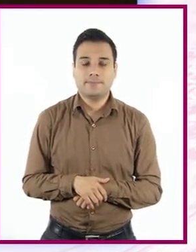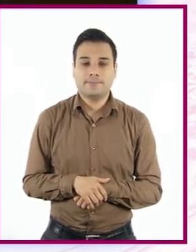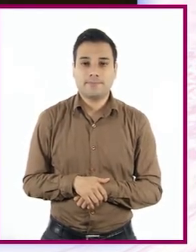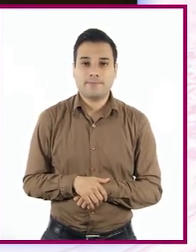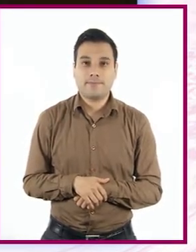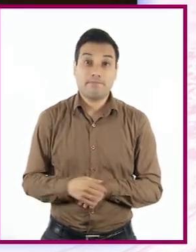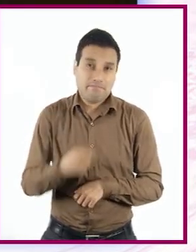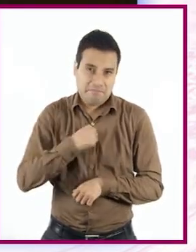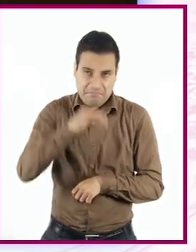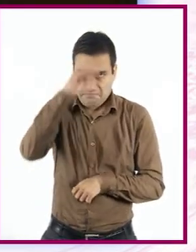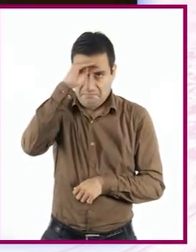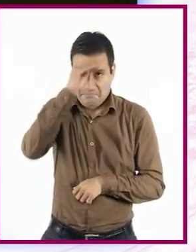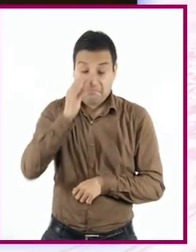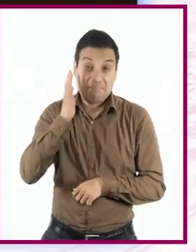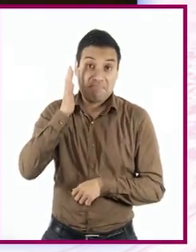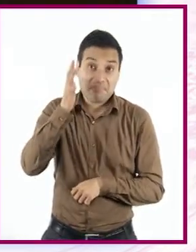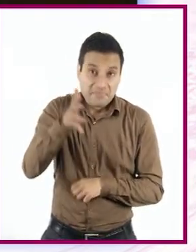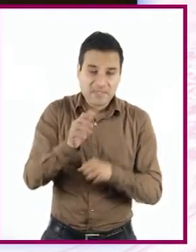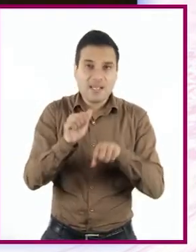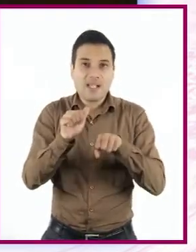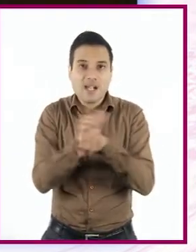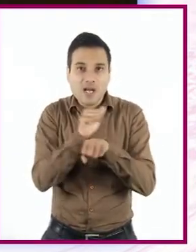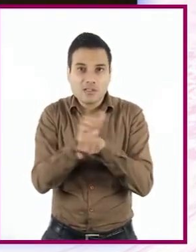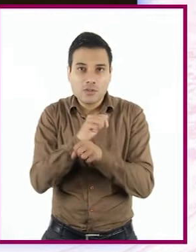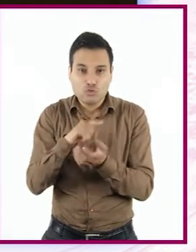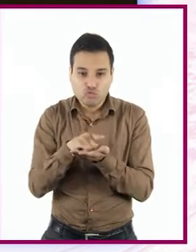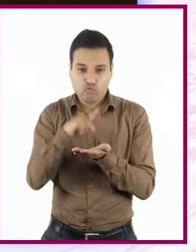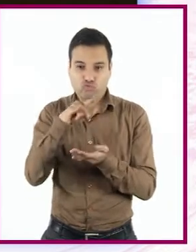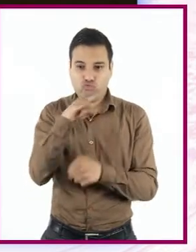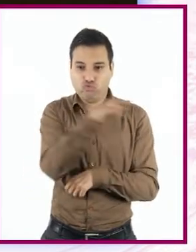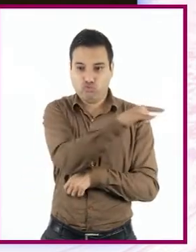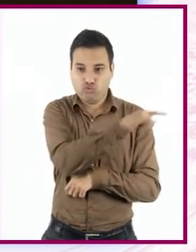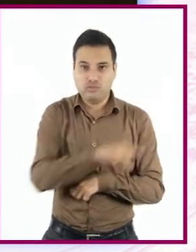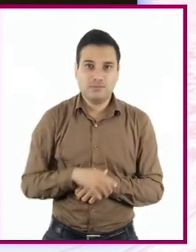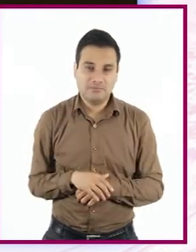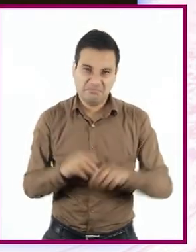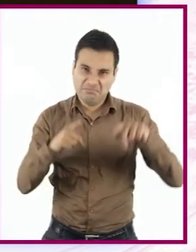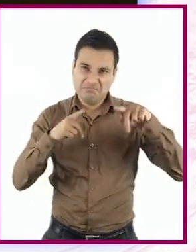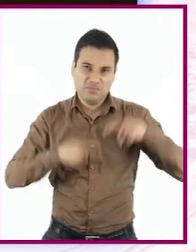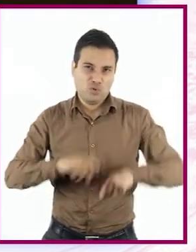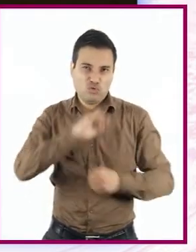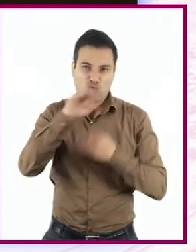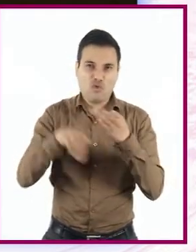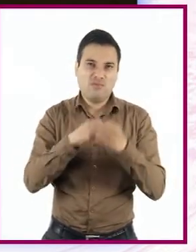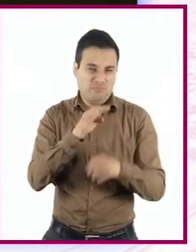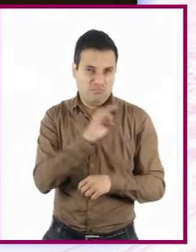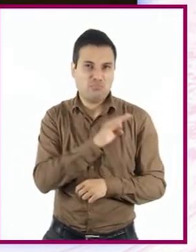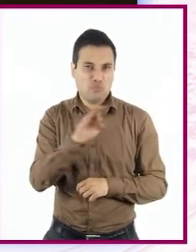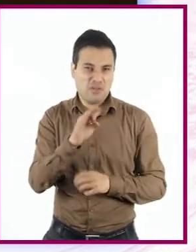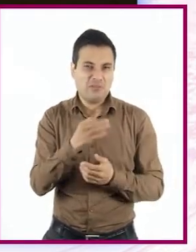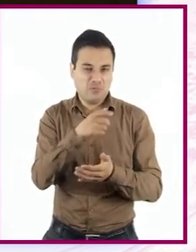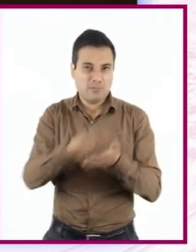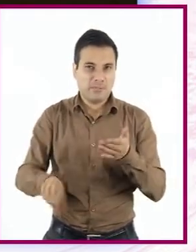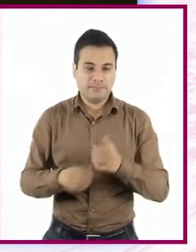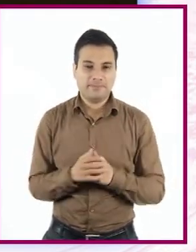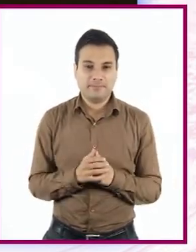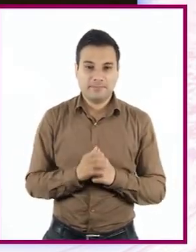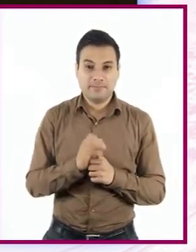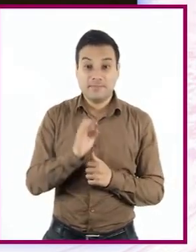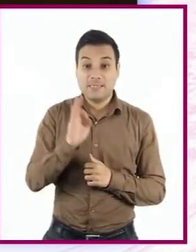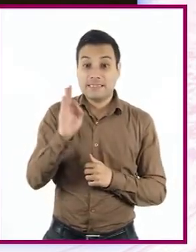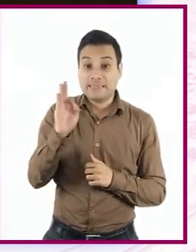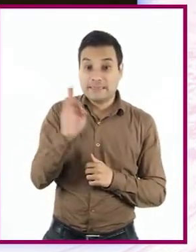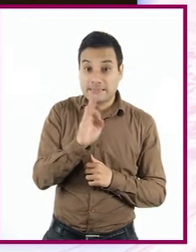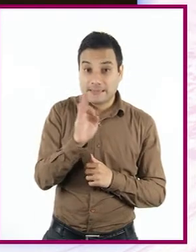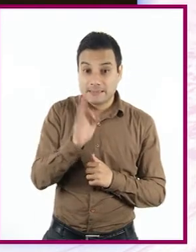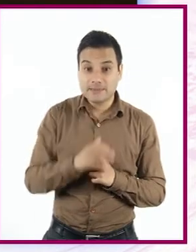Yo me imagino el futuro con muchos carros eléctricos y que toda la gente tenga accesibilidad a ellos. Y que tal vez pudieran